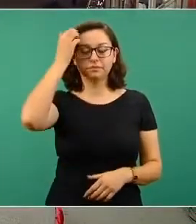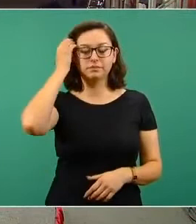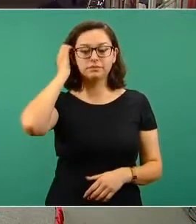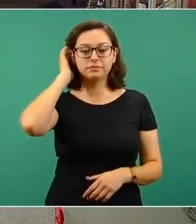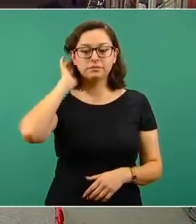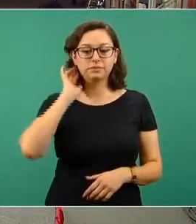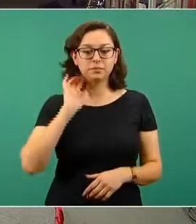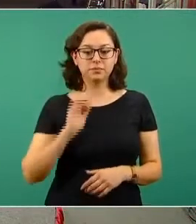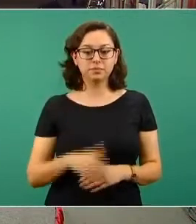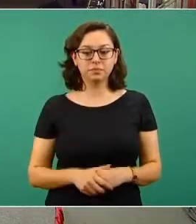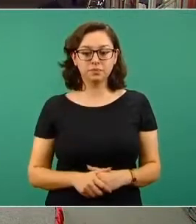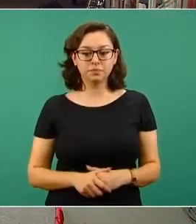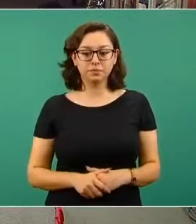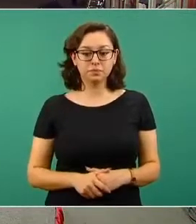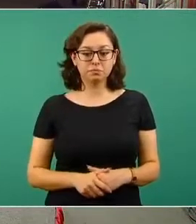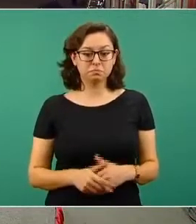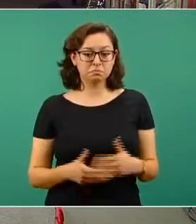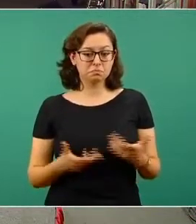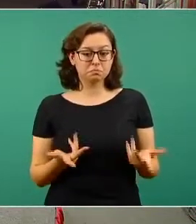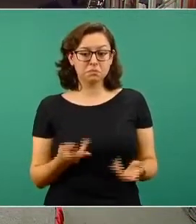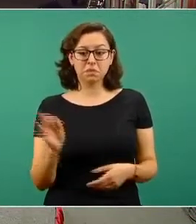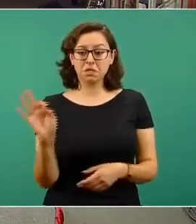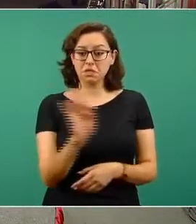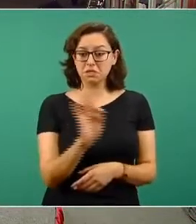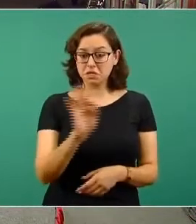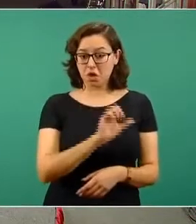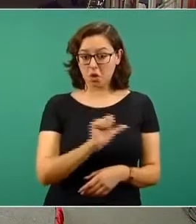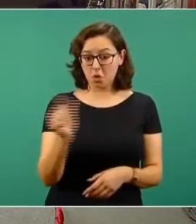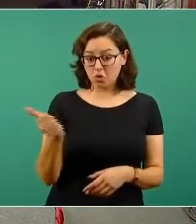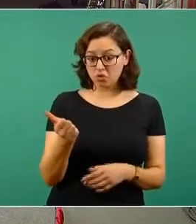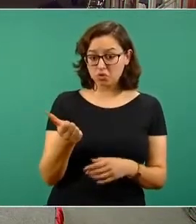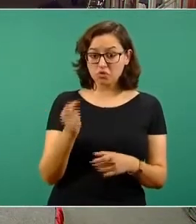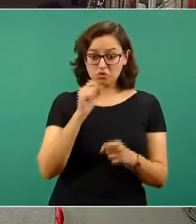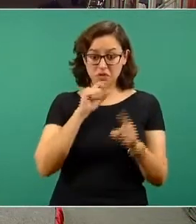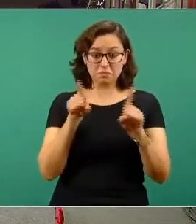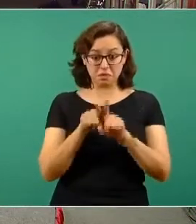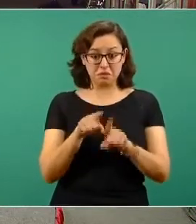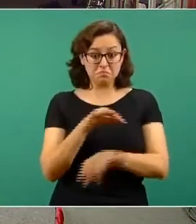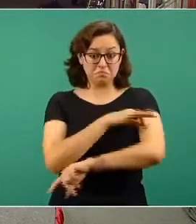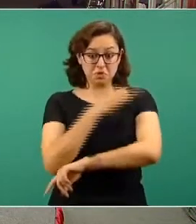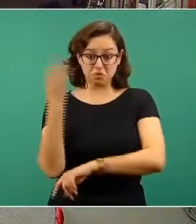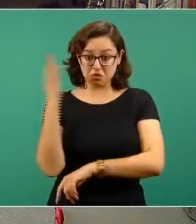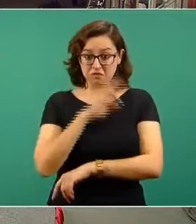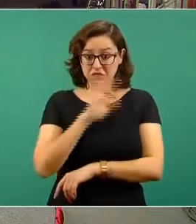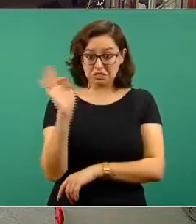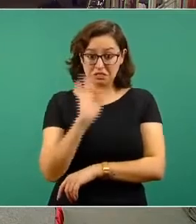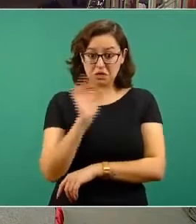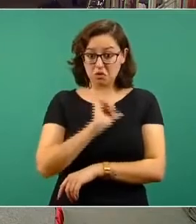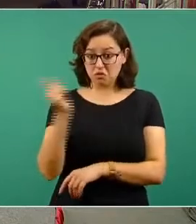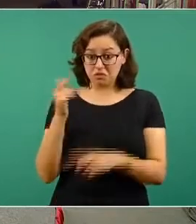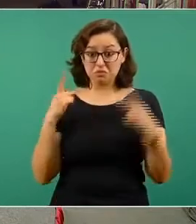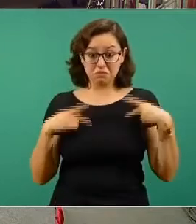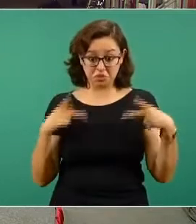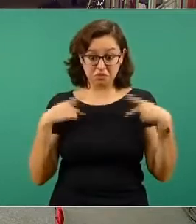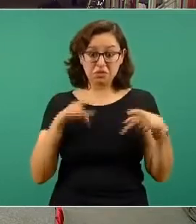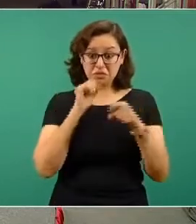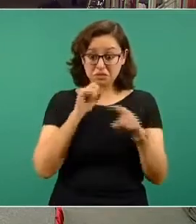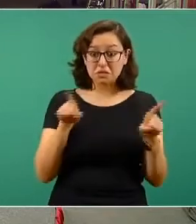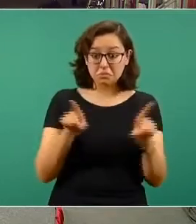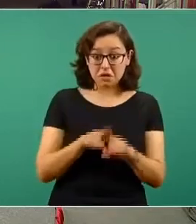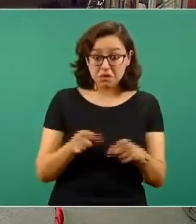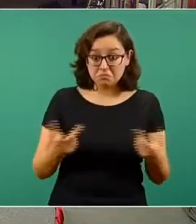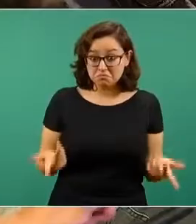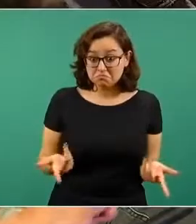Gracias. No sé si ha habido casos previos o se ha dado esta situación sobre aplicación de vacunas falsas. Y quiero saber qué